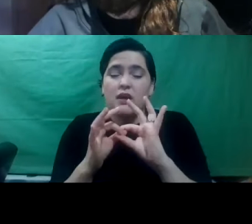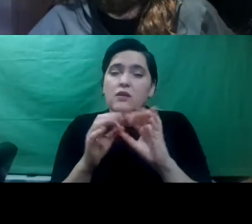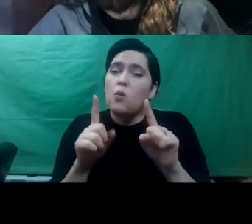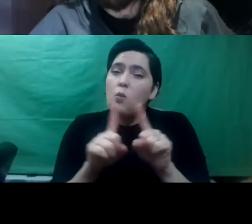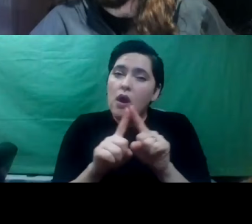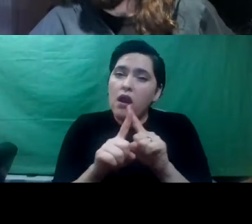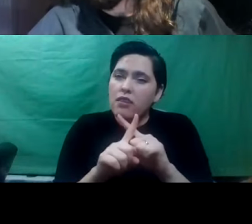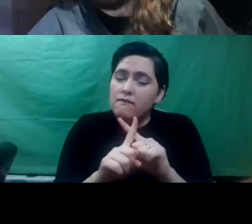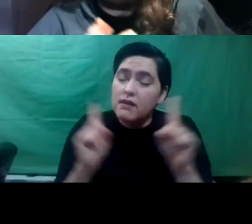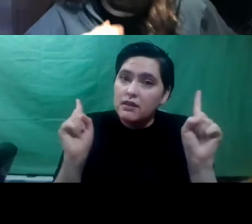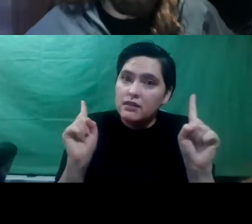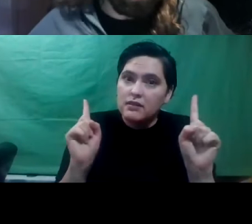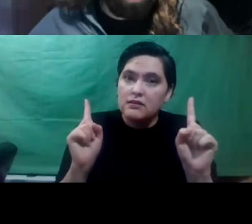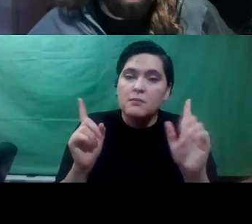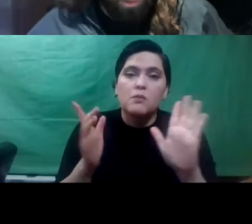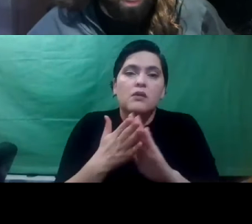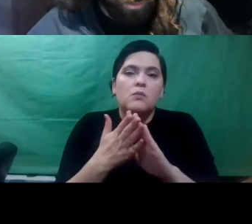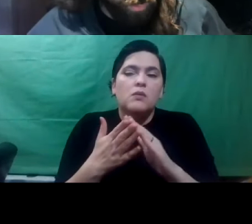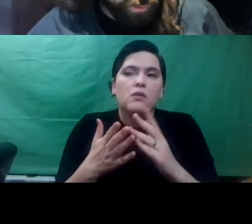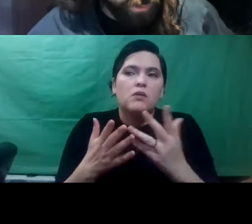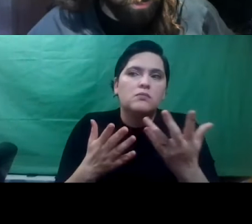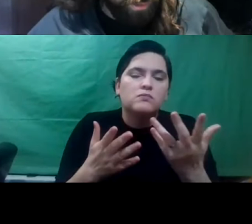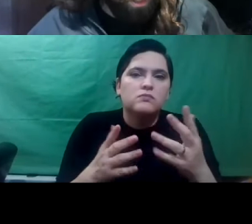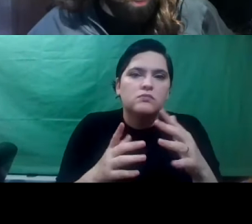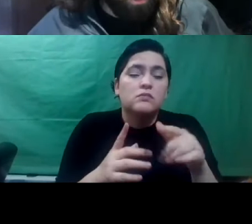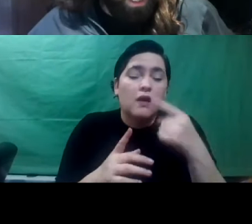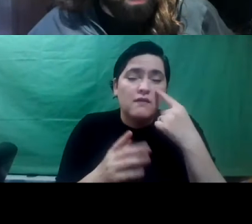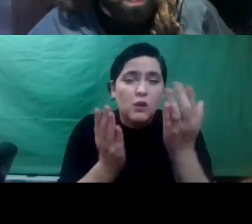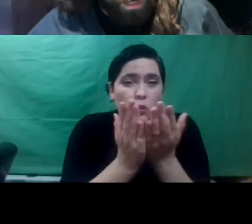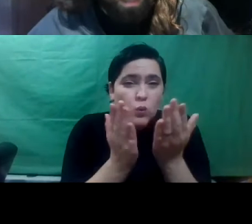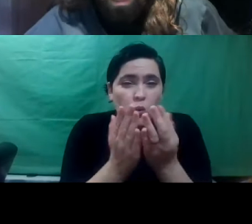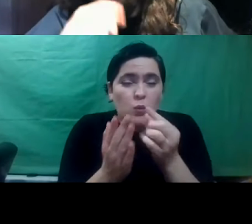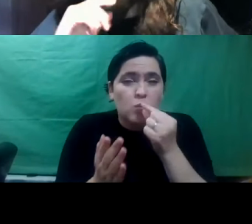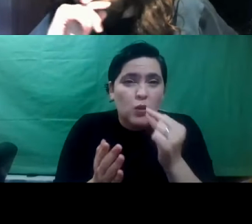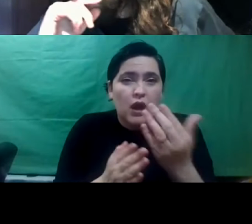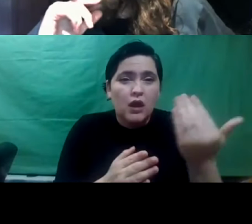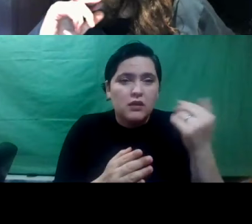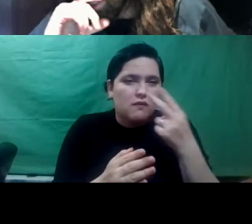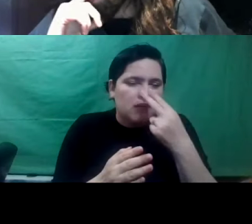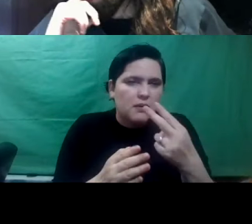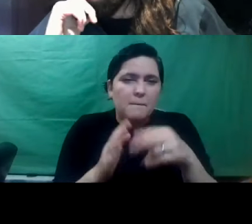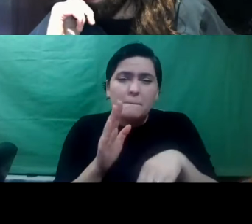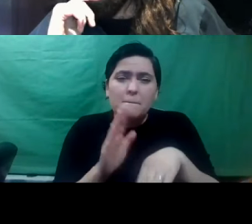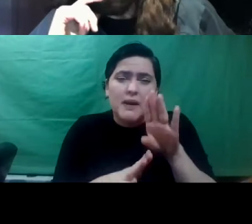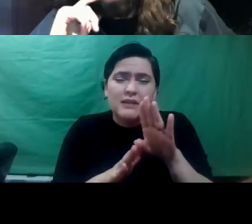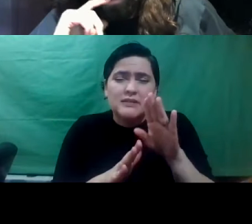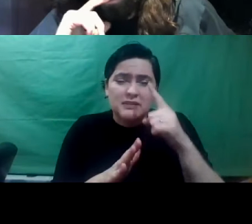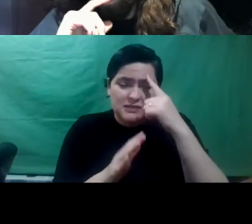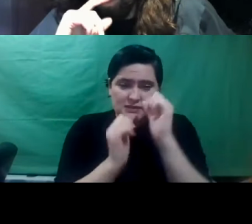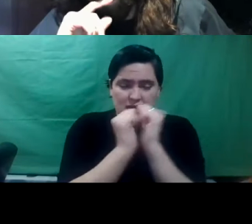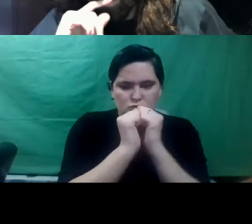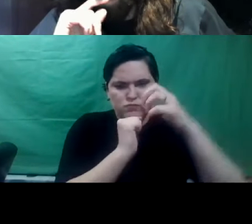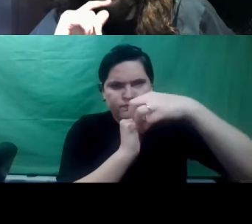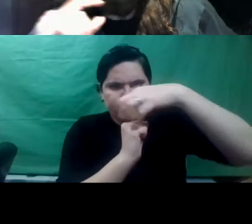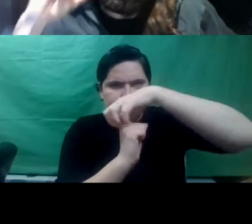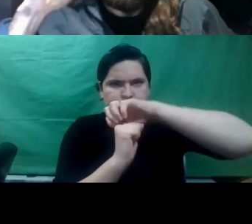la misma perturbación, lo cual, por ejemplo, se ha visto en estudios recientes, donde la densidad de ciertas zonas del cerebro, de la parte